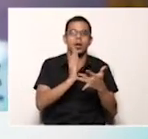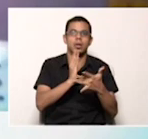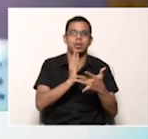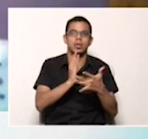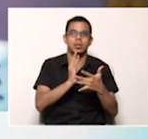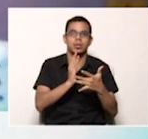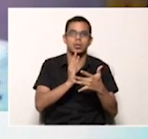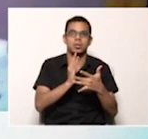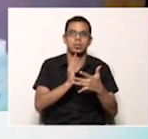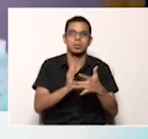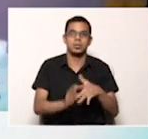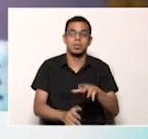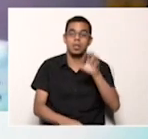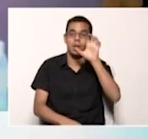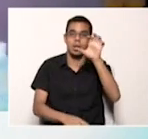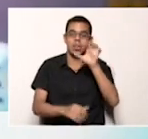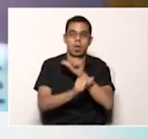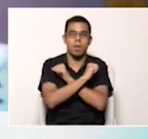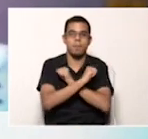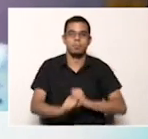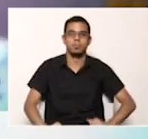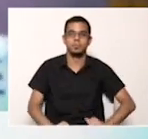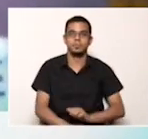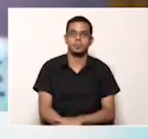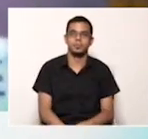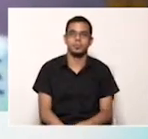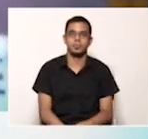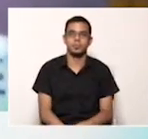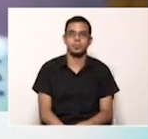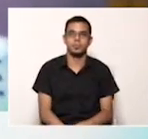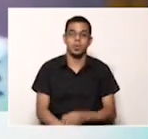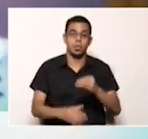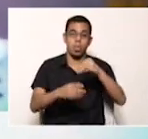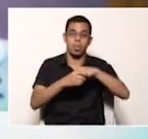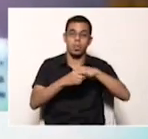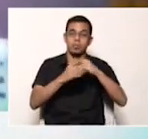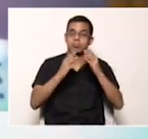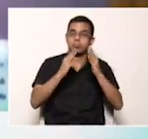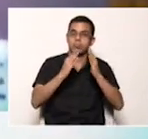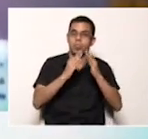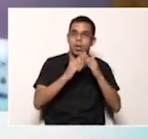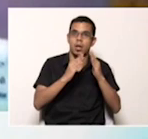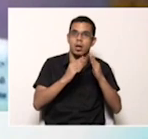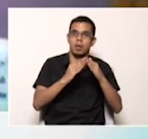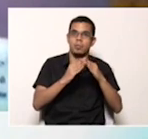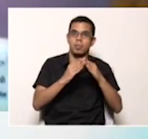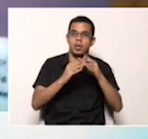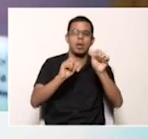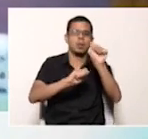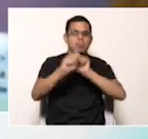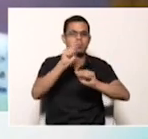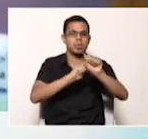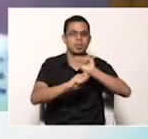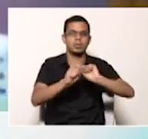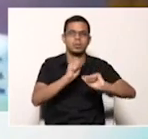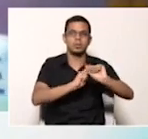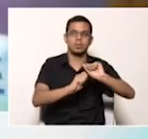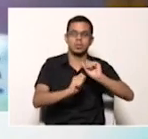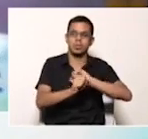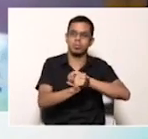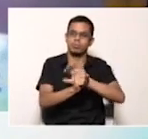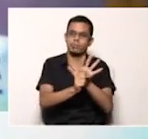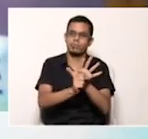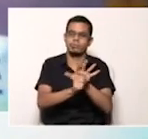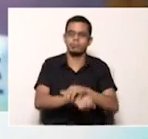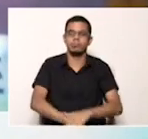Pino, Estado Portuguesa. Hoy estoy en mi casa acatando la cuarentena voluntaria debido a la pandemia que vivimos a nivel mundial sobre